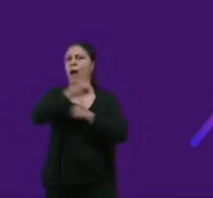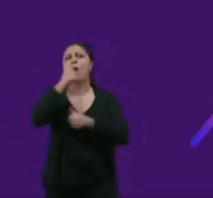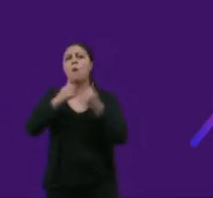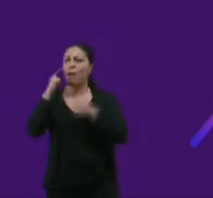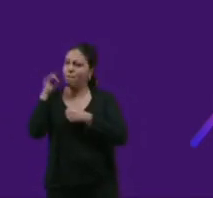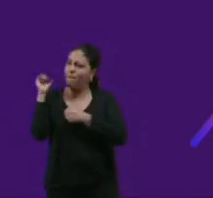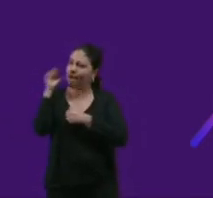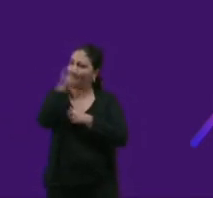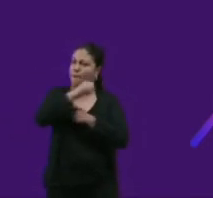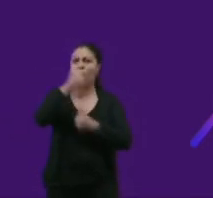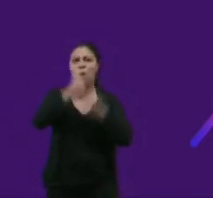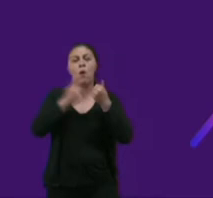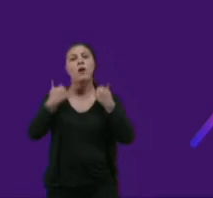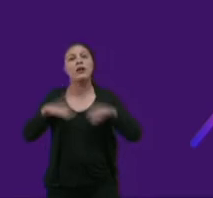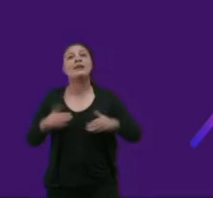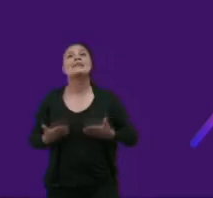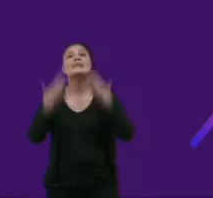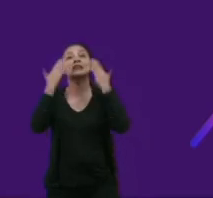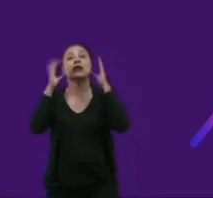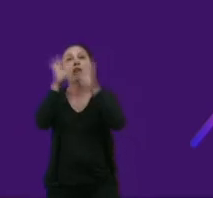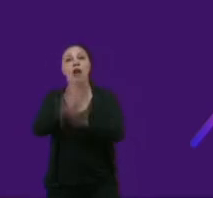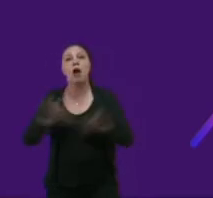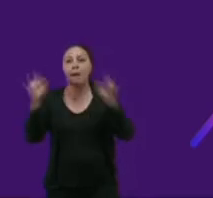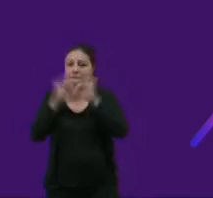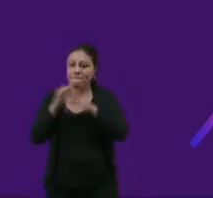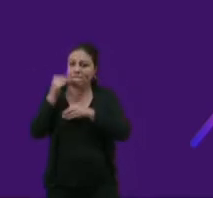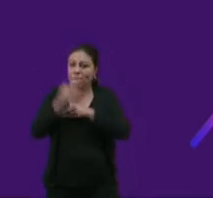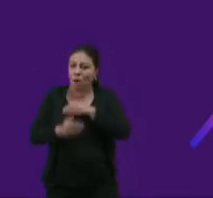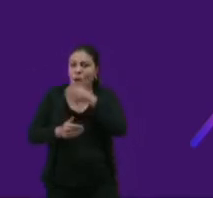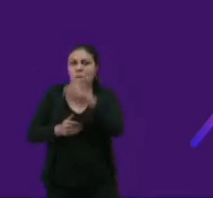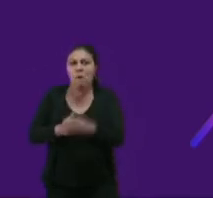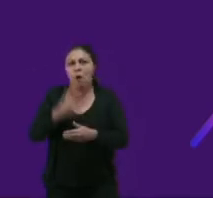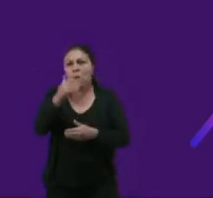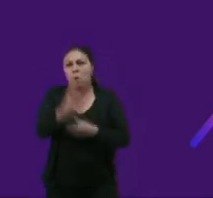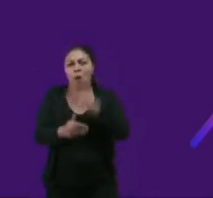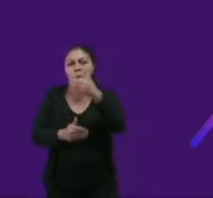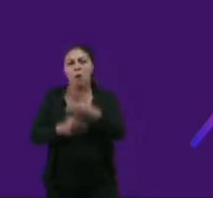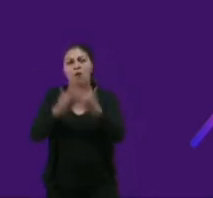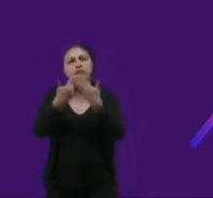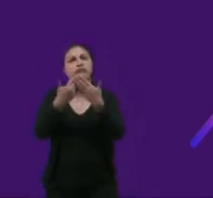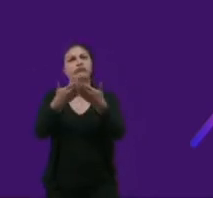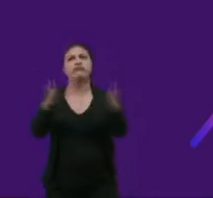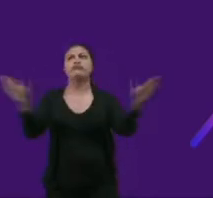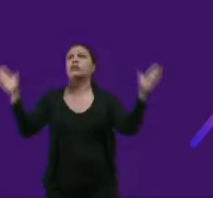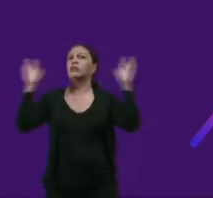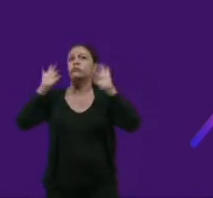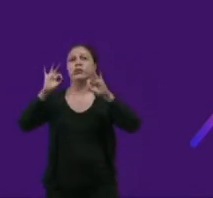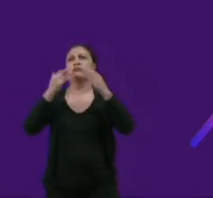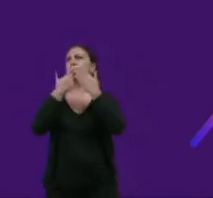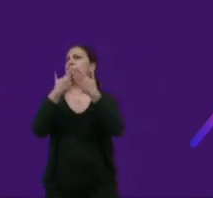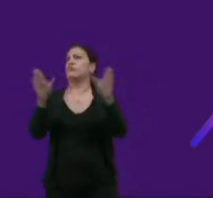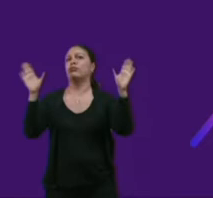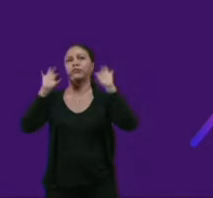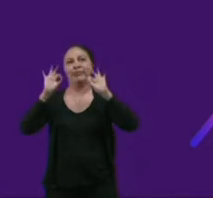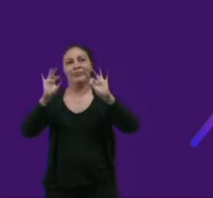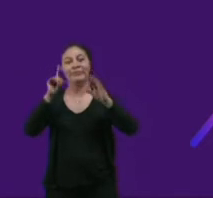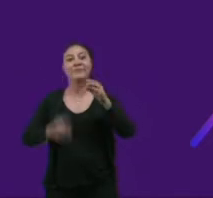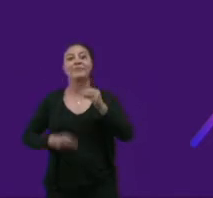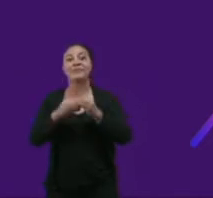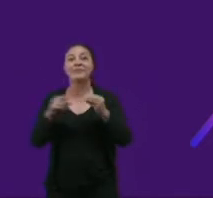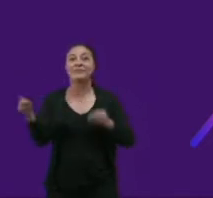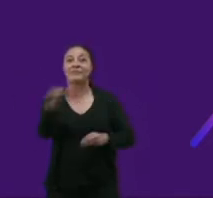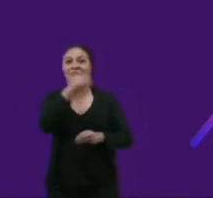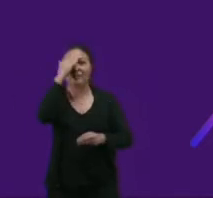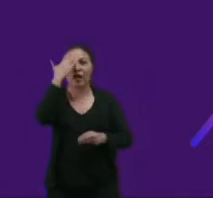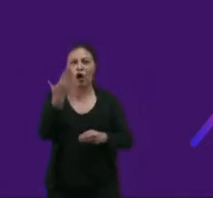ir paso por paso a seguir creciendo y vamos a también ahora hablar un poquito y entender su